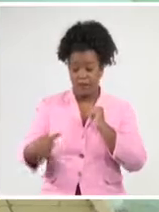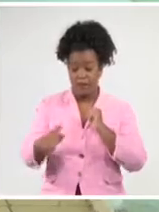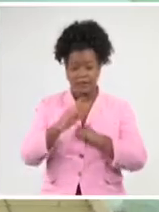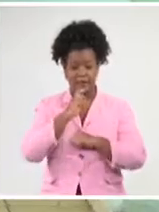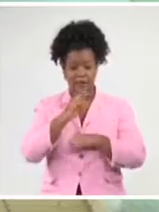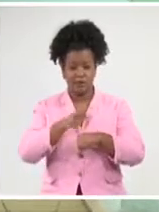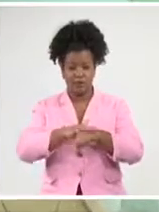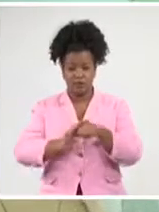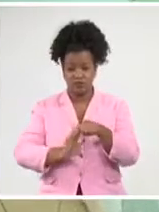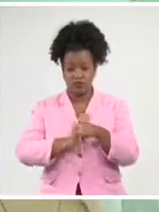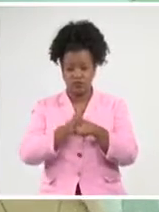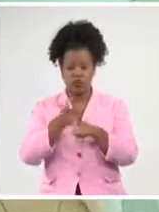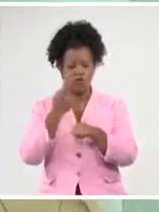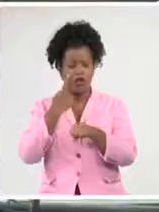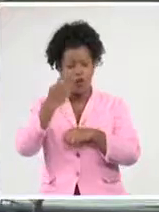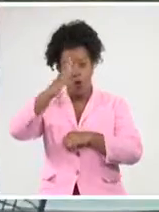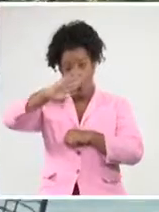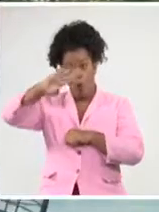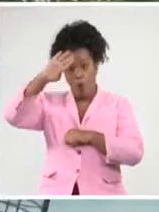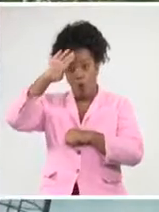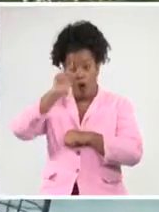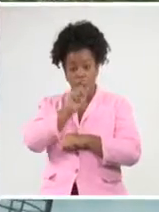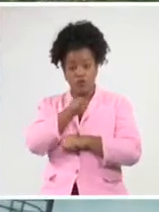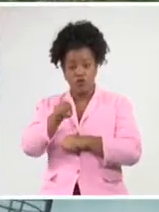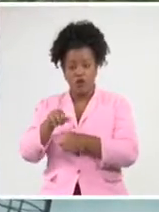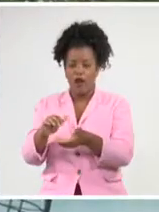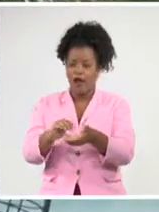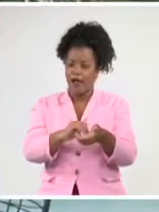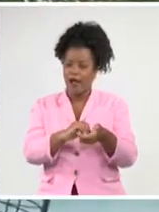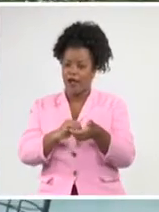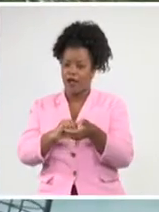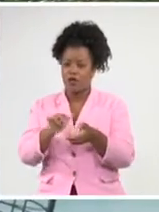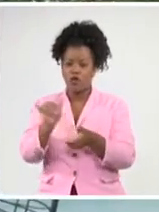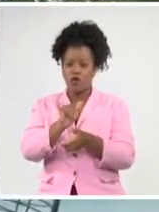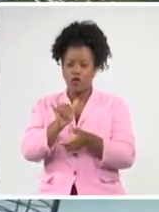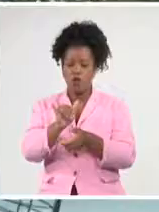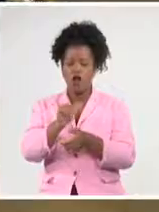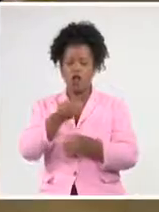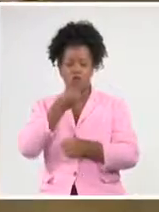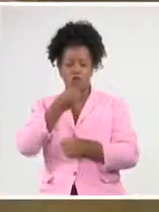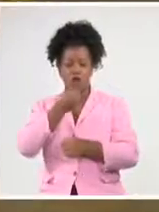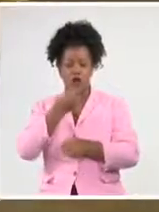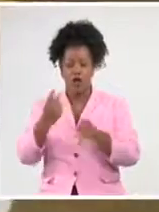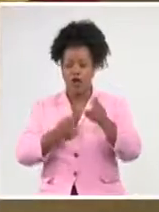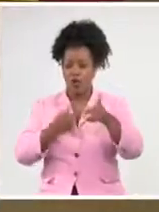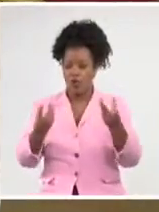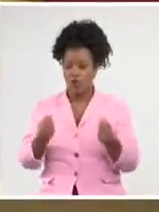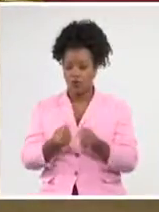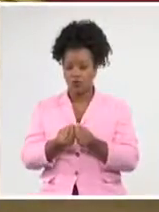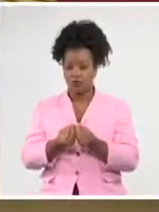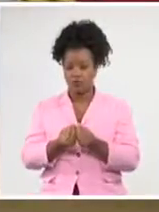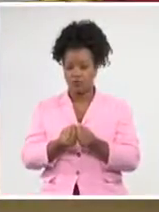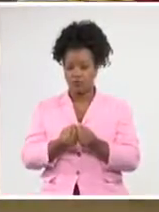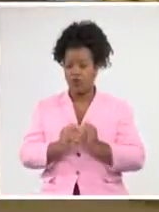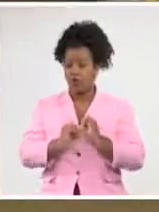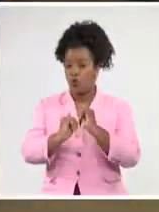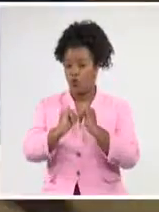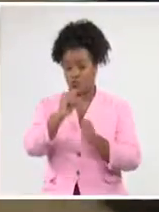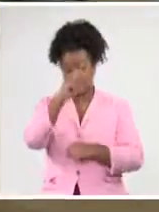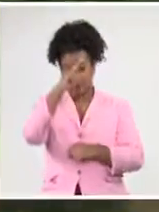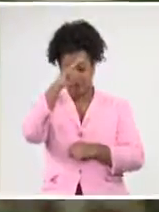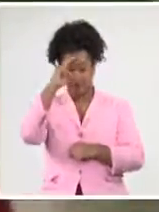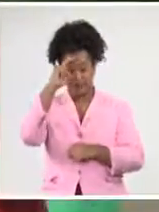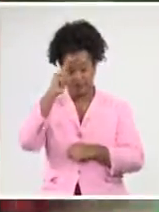solidaridad surge entre los cubanos como muestras de fe y esperanza. Desde Santispíritus, el camarógrafo